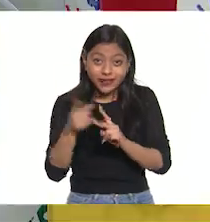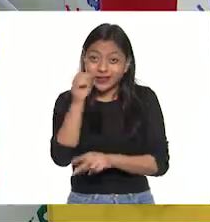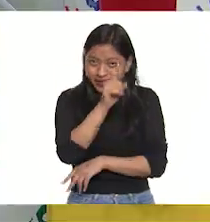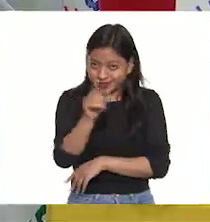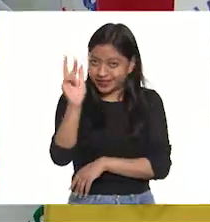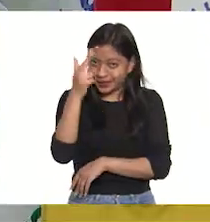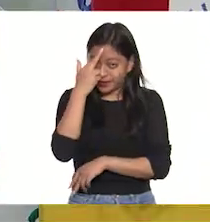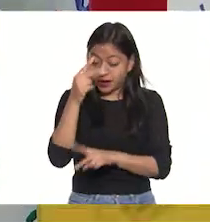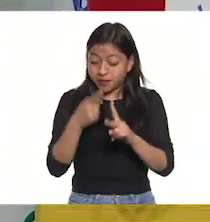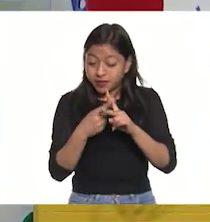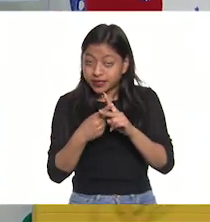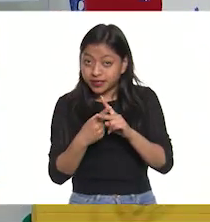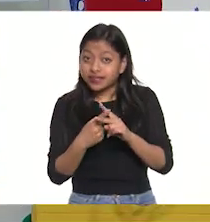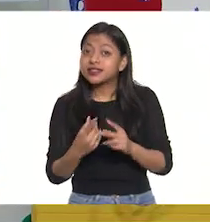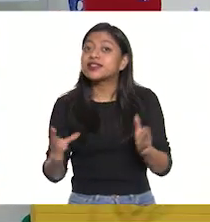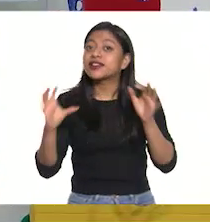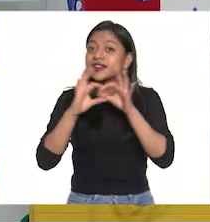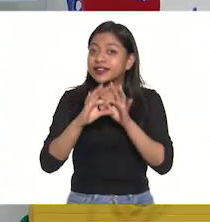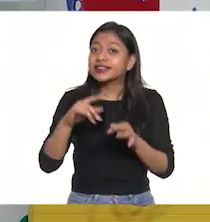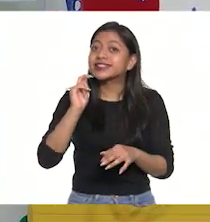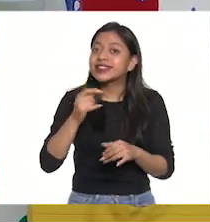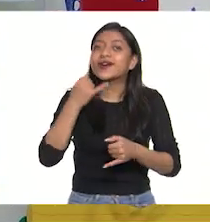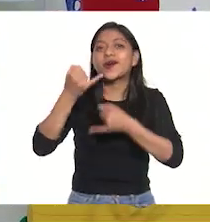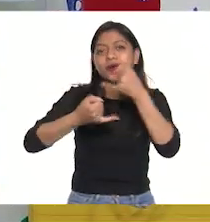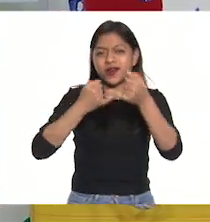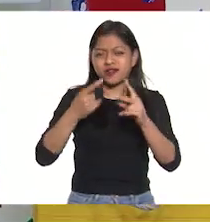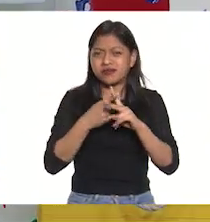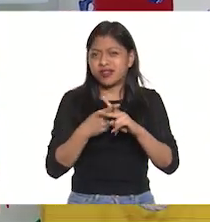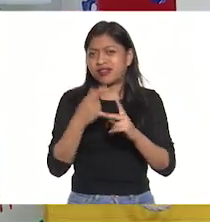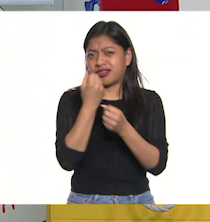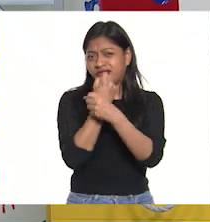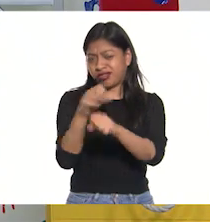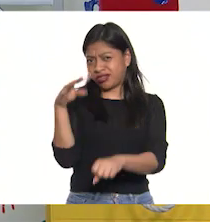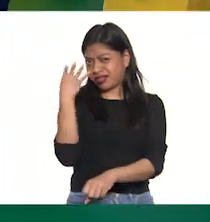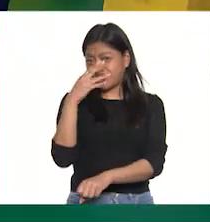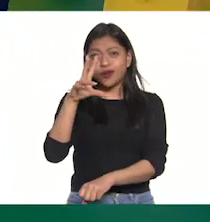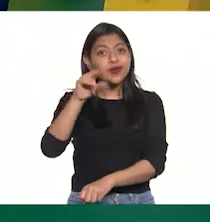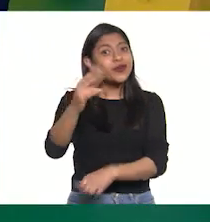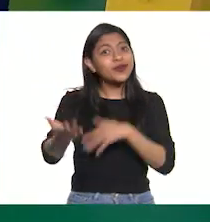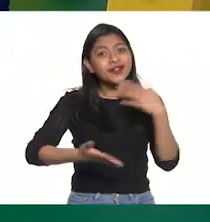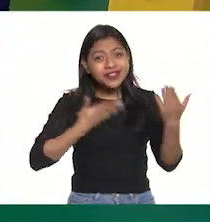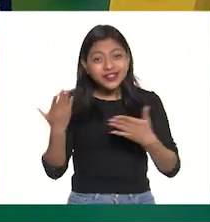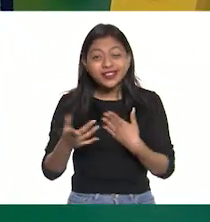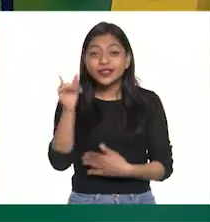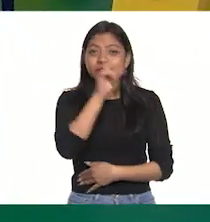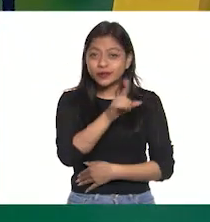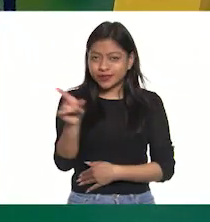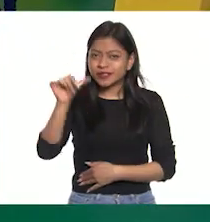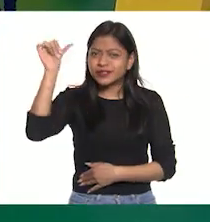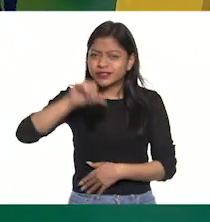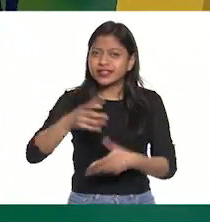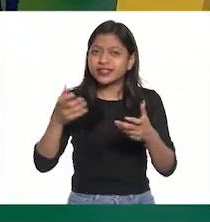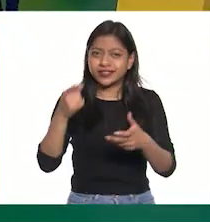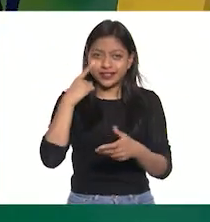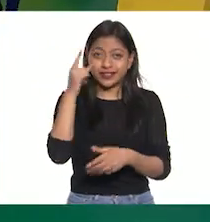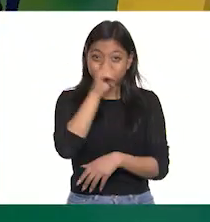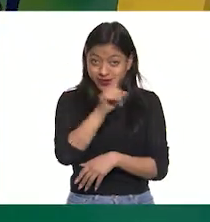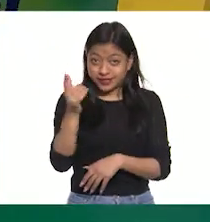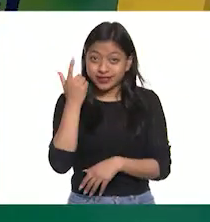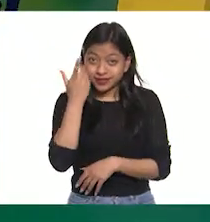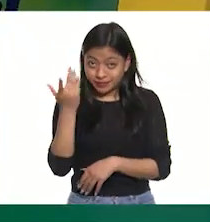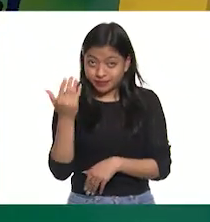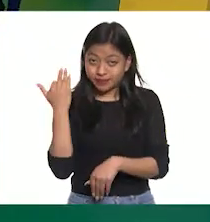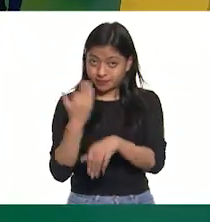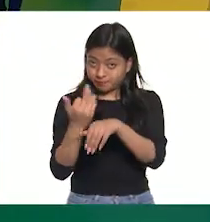recuerden, aprendemos jugando, ya que no son aburridas, ¿verdad, Ale? ¡Ay, no, son muy divertidas! ¡Me gusta! ¿Qué vamos a hacer hoy? Bueno, ¿qué les parece, niñas y niños,